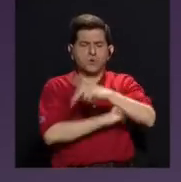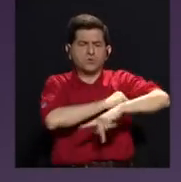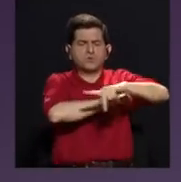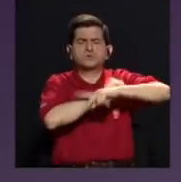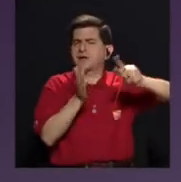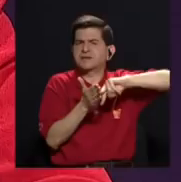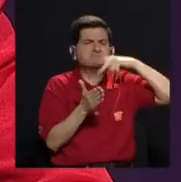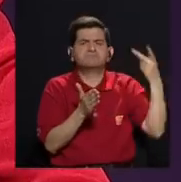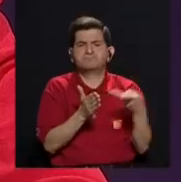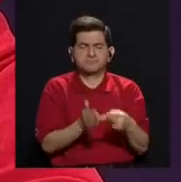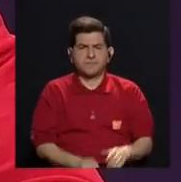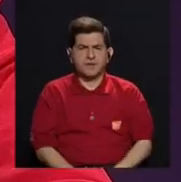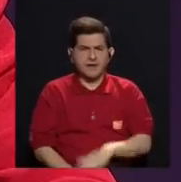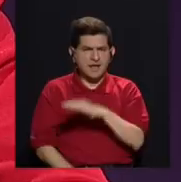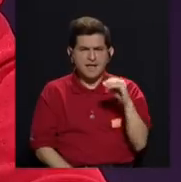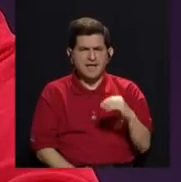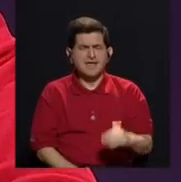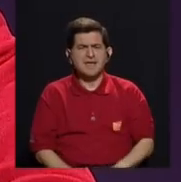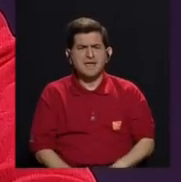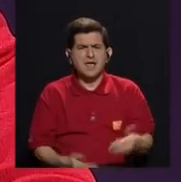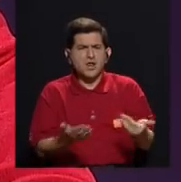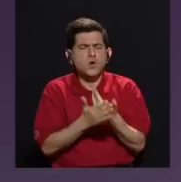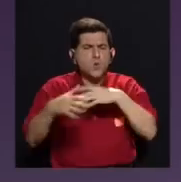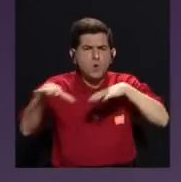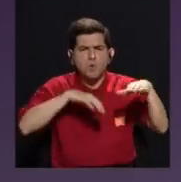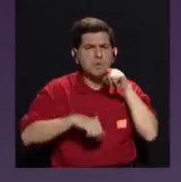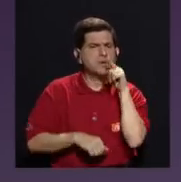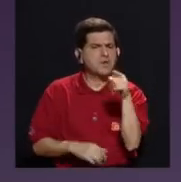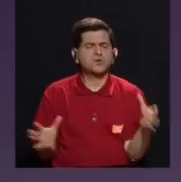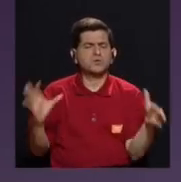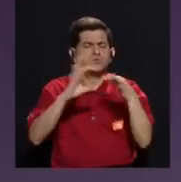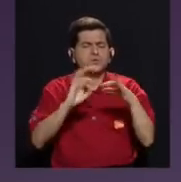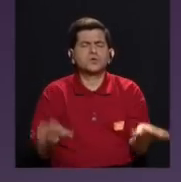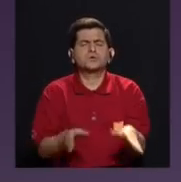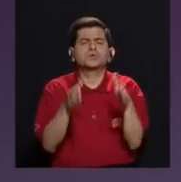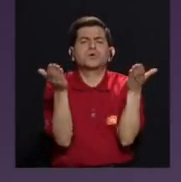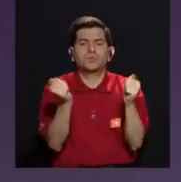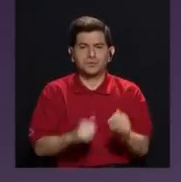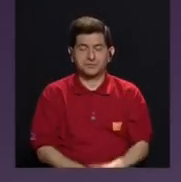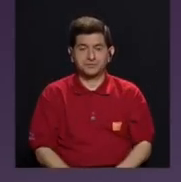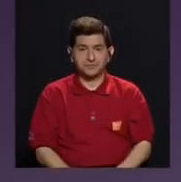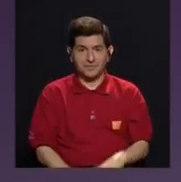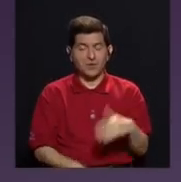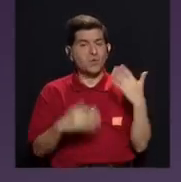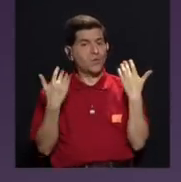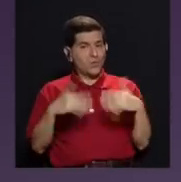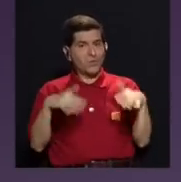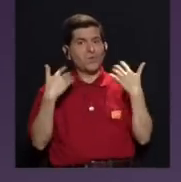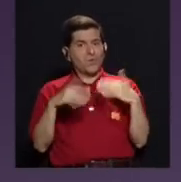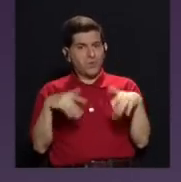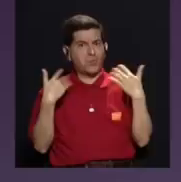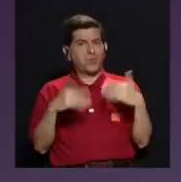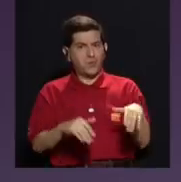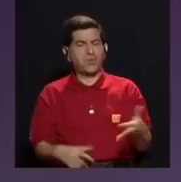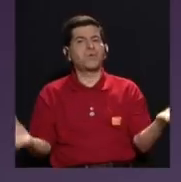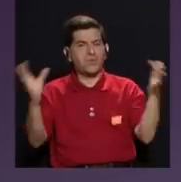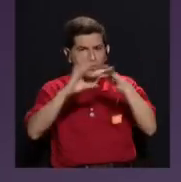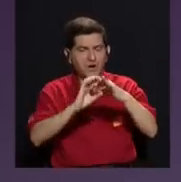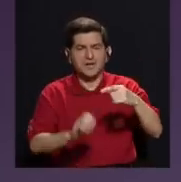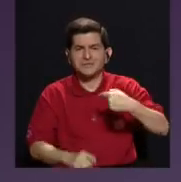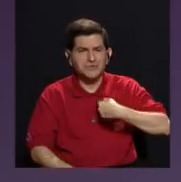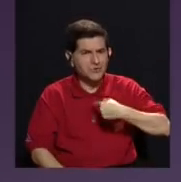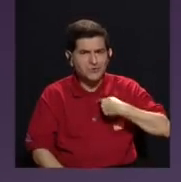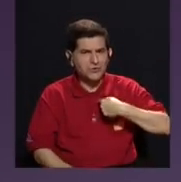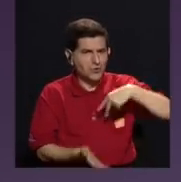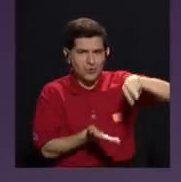y qué tiene que ver la bomba es el nuevo movimiento con voz tiene mucho que ver yo no soy